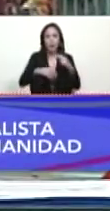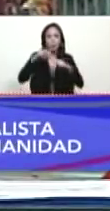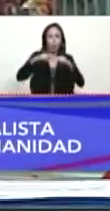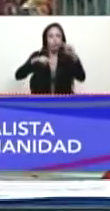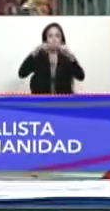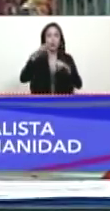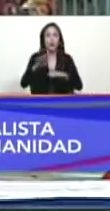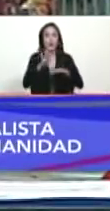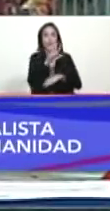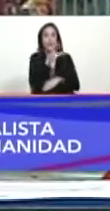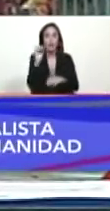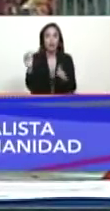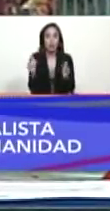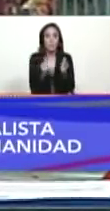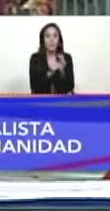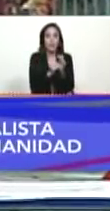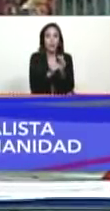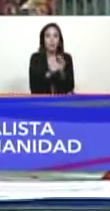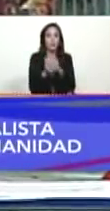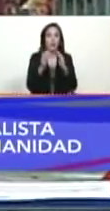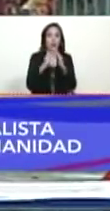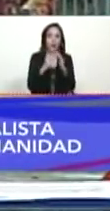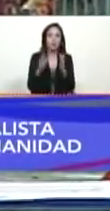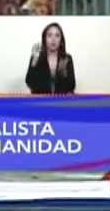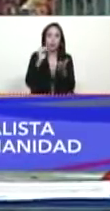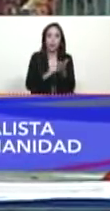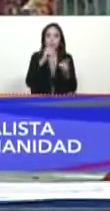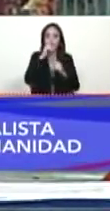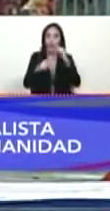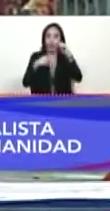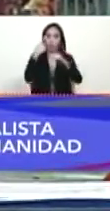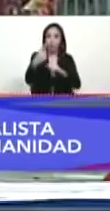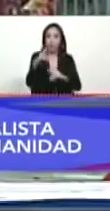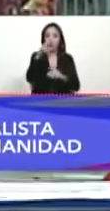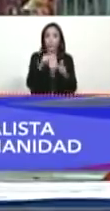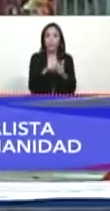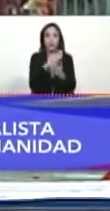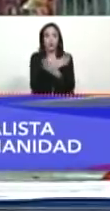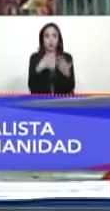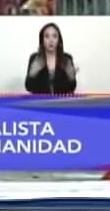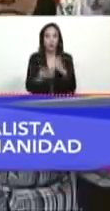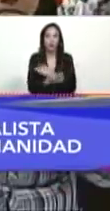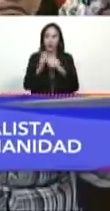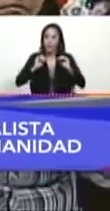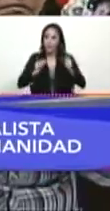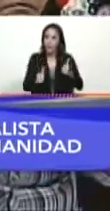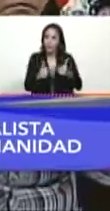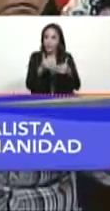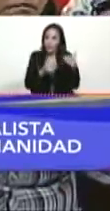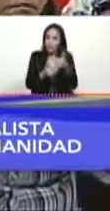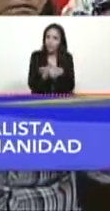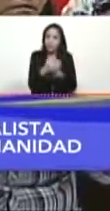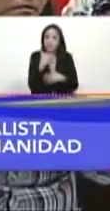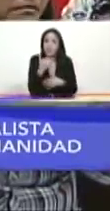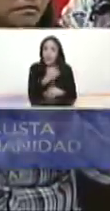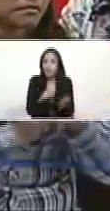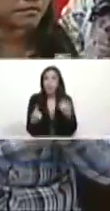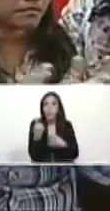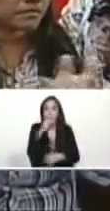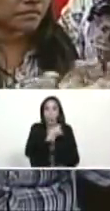de 500.000 nuevas viviendas del año 2019, que empieza dentro de muy poquito.